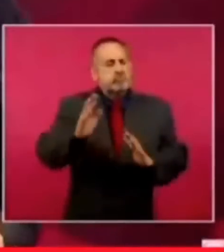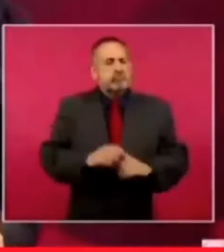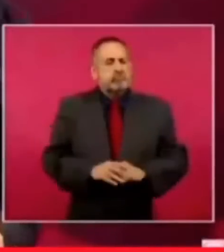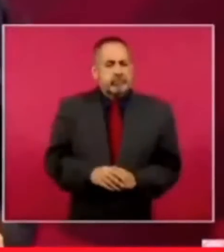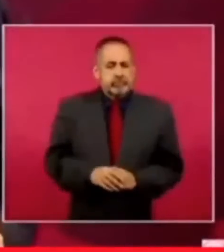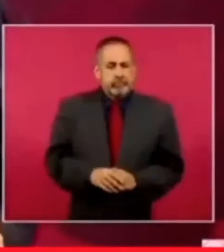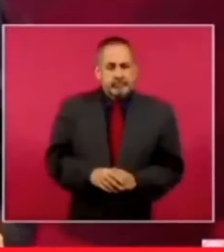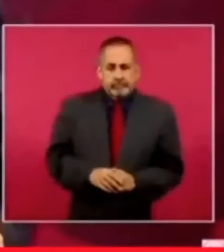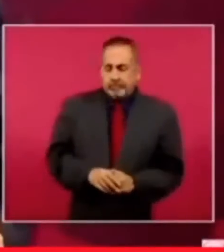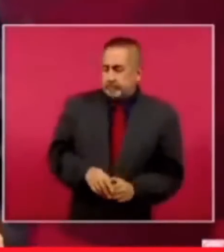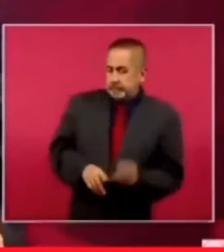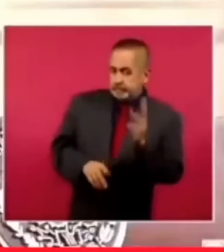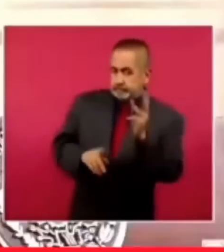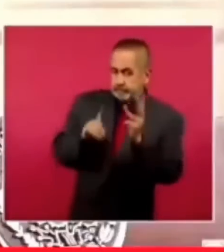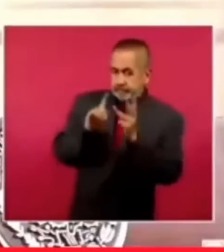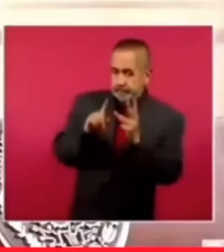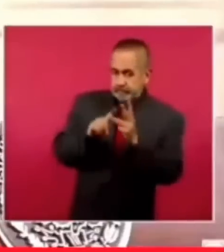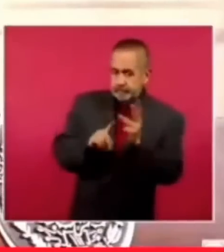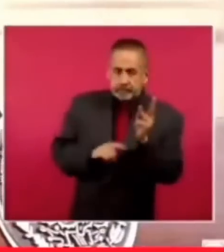El tercer